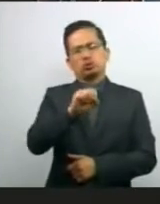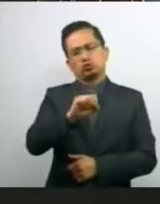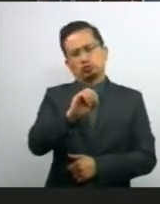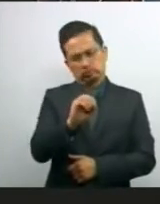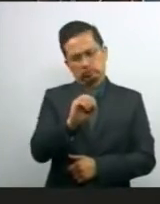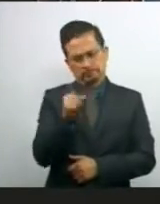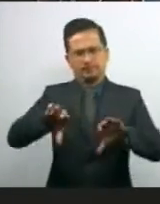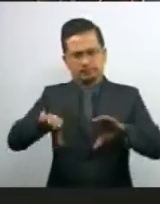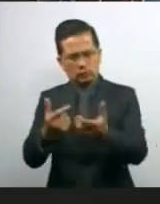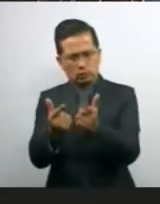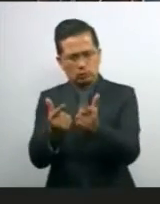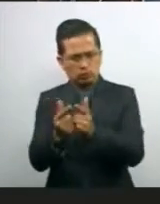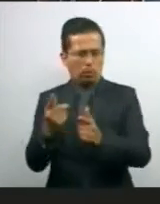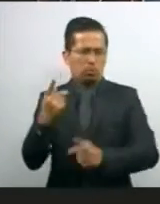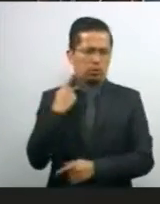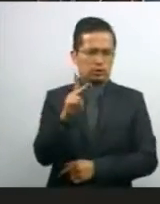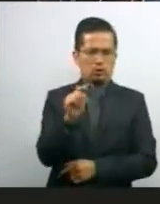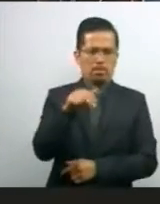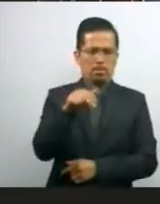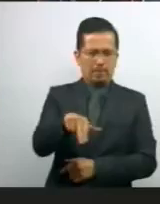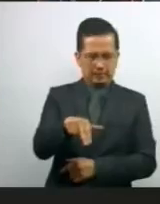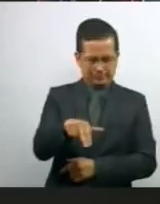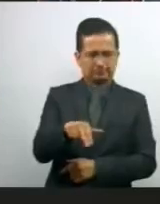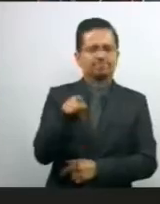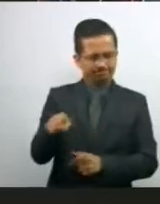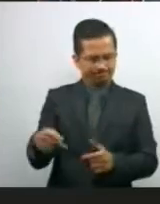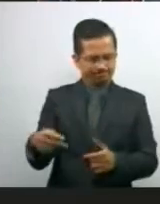Nacional, para hablar en pro del dictamen.